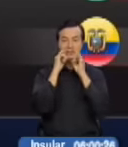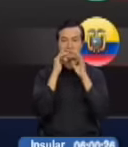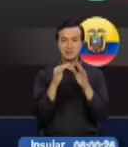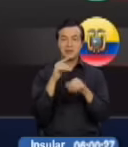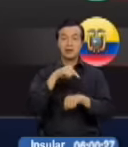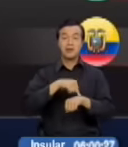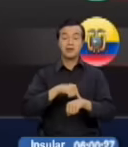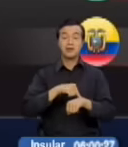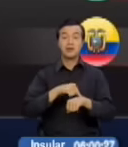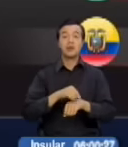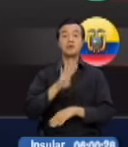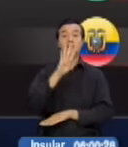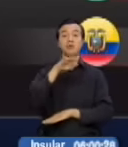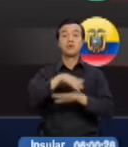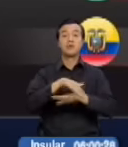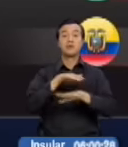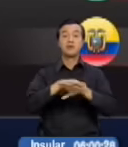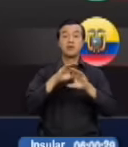las 16 horas en el Estadio